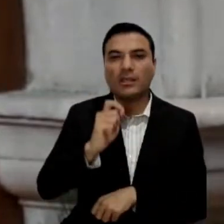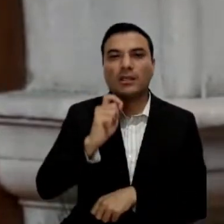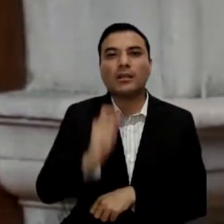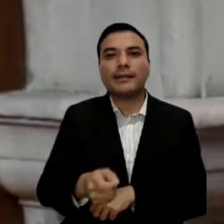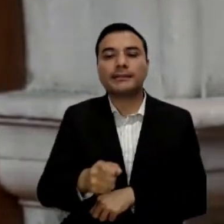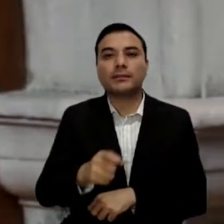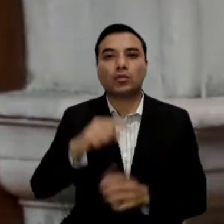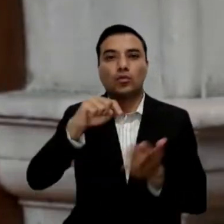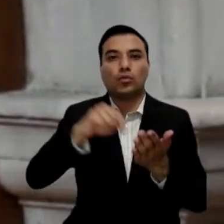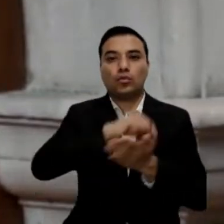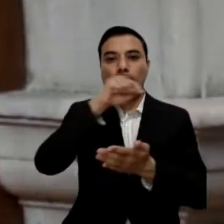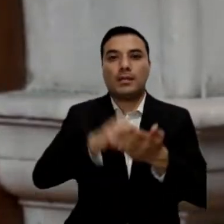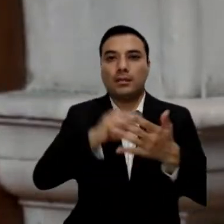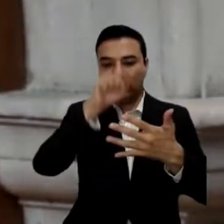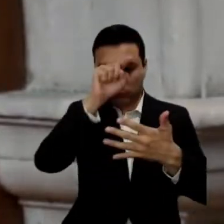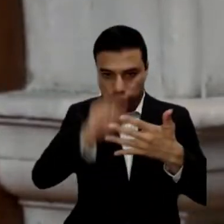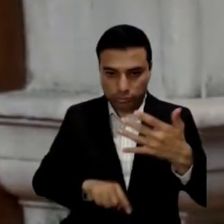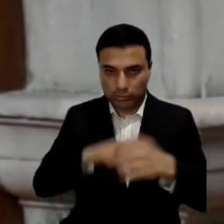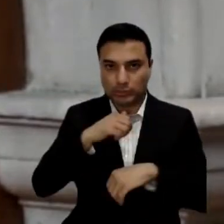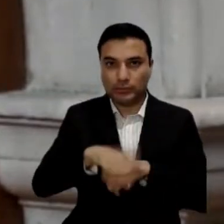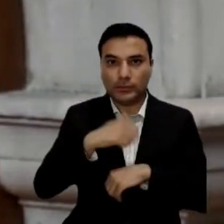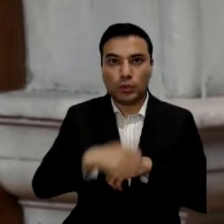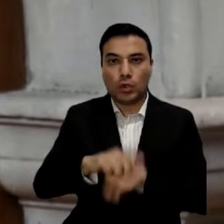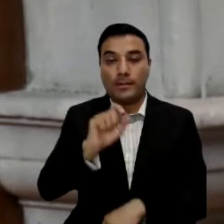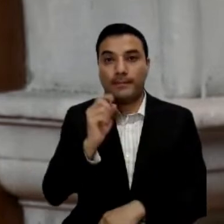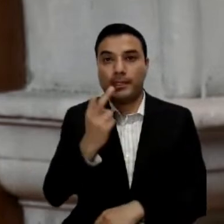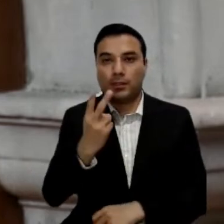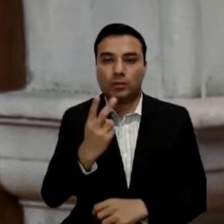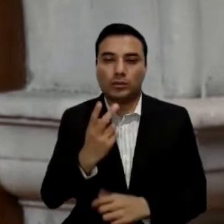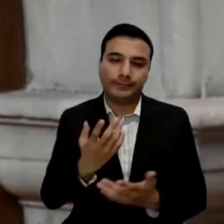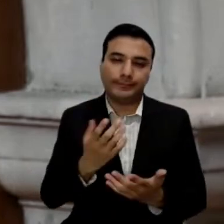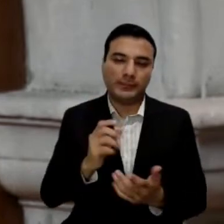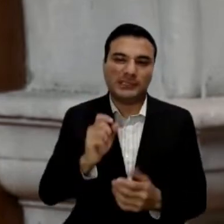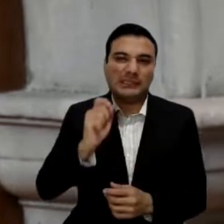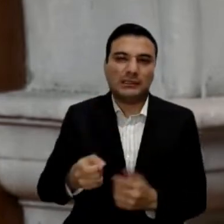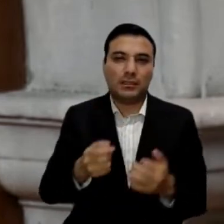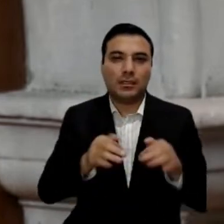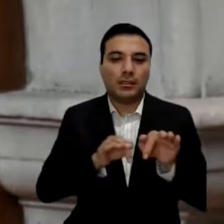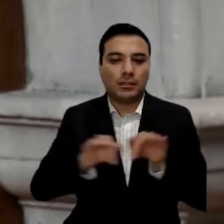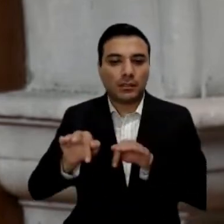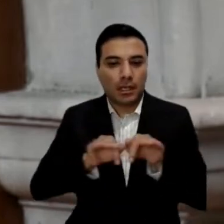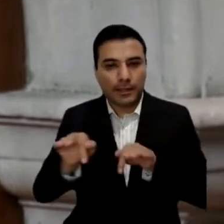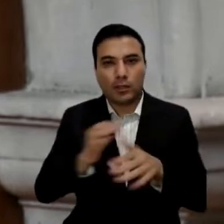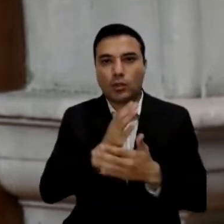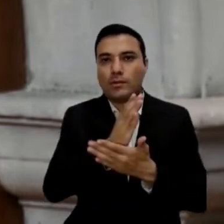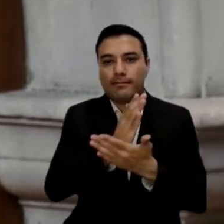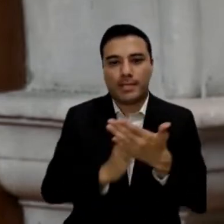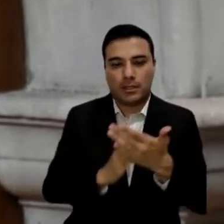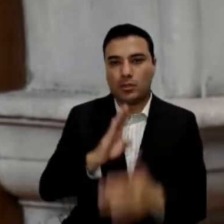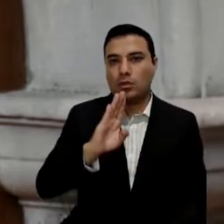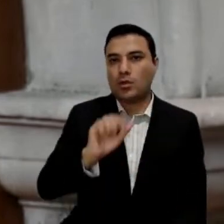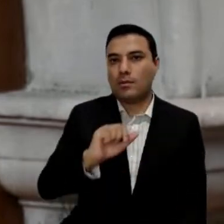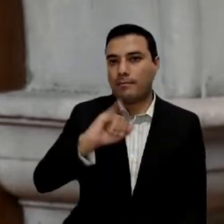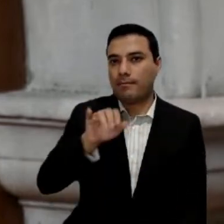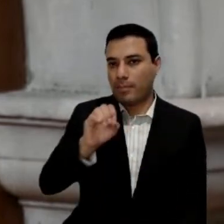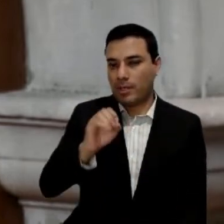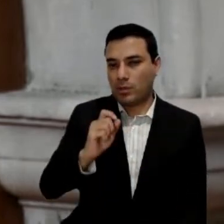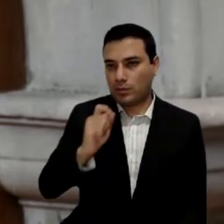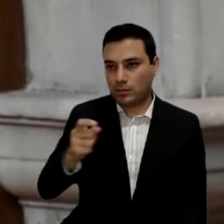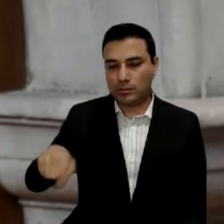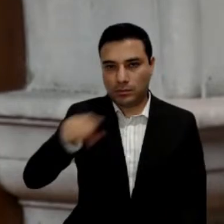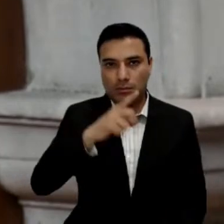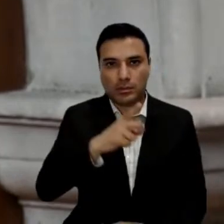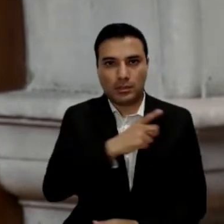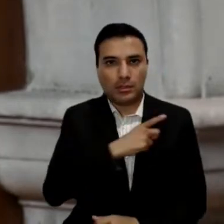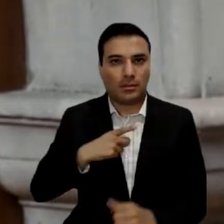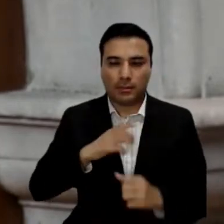lugar 22 con un desempeño medio bajo, por lo cual es necesario realizar acciones para